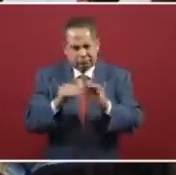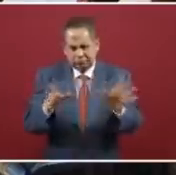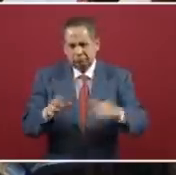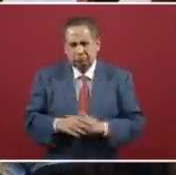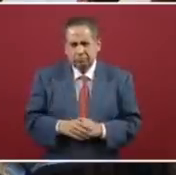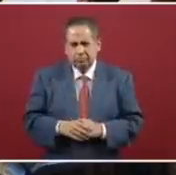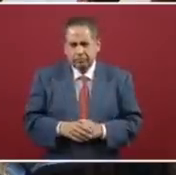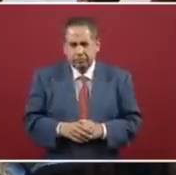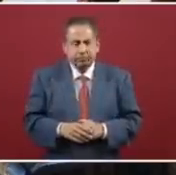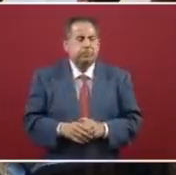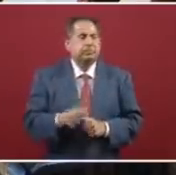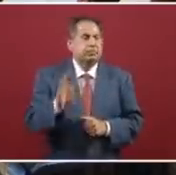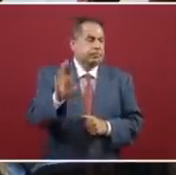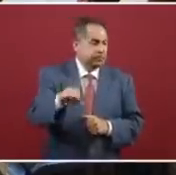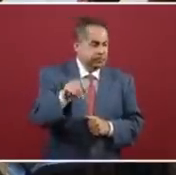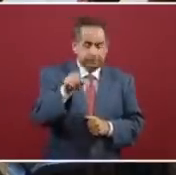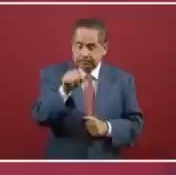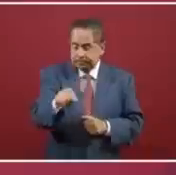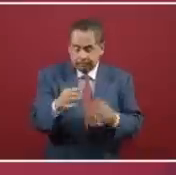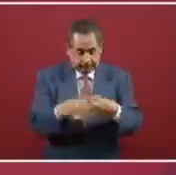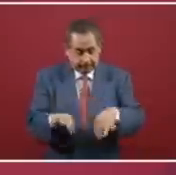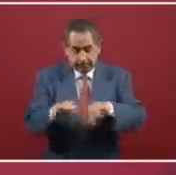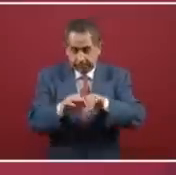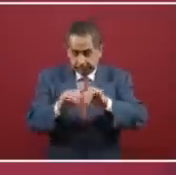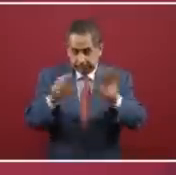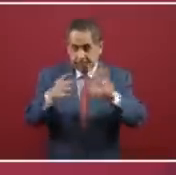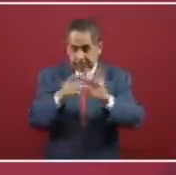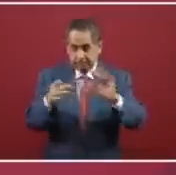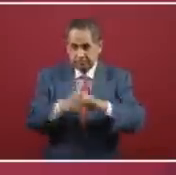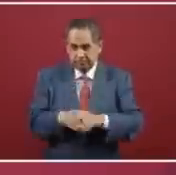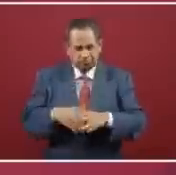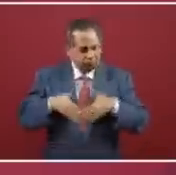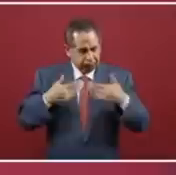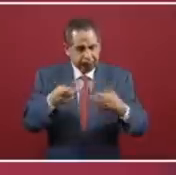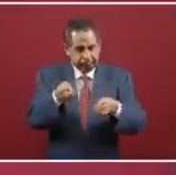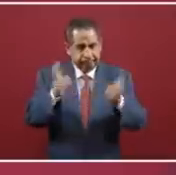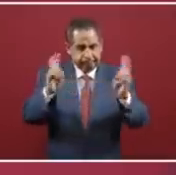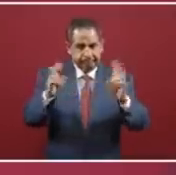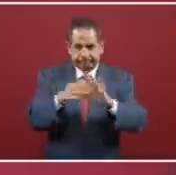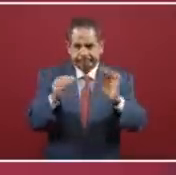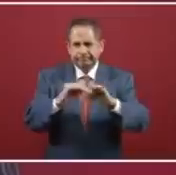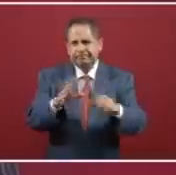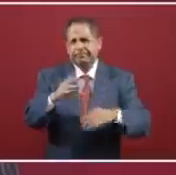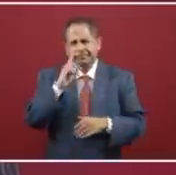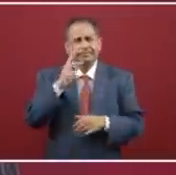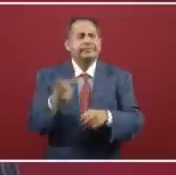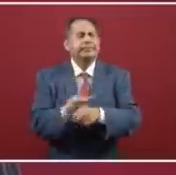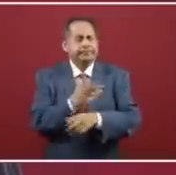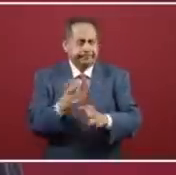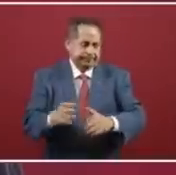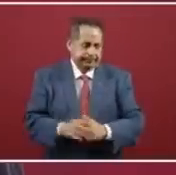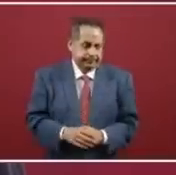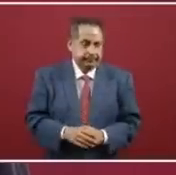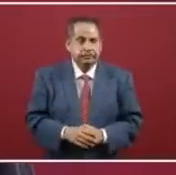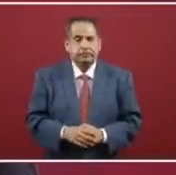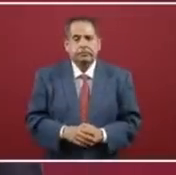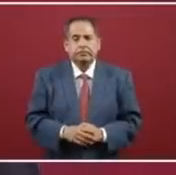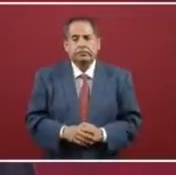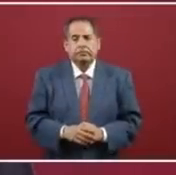es muy importante aclarar esto y hablar sobre este tema miren qué pasa